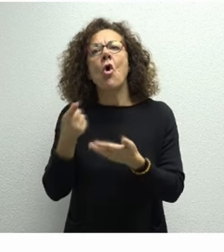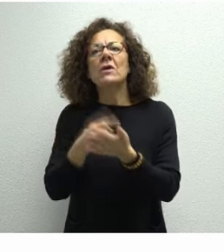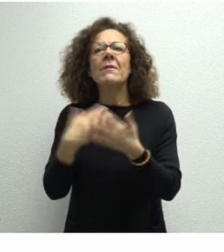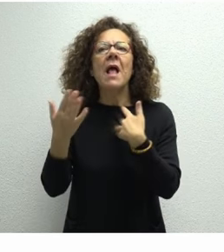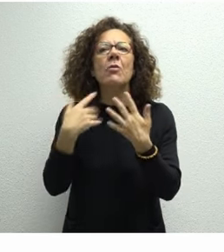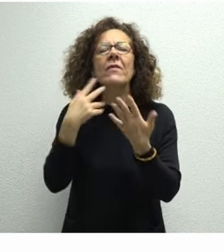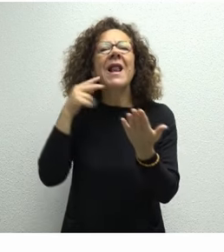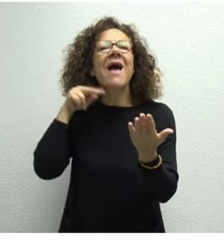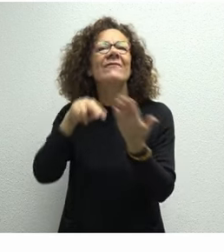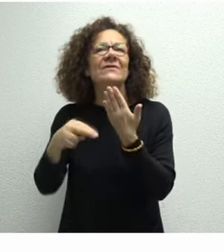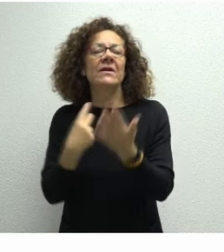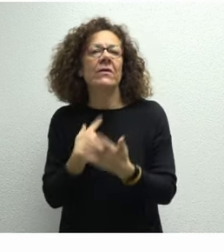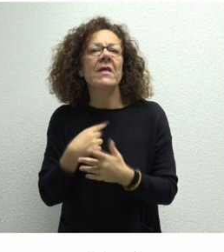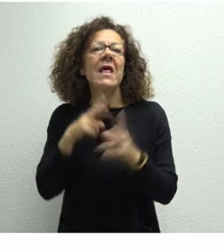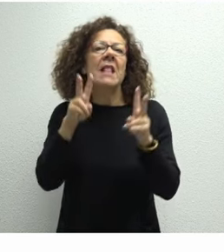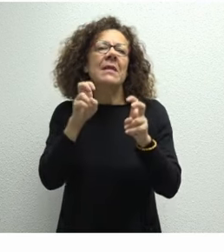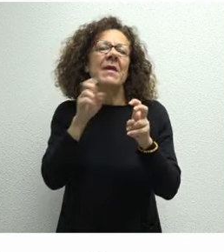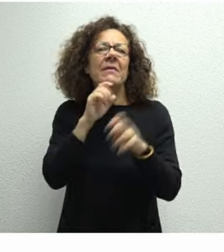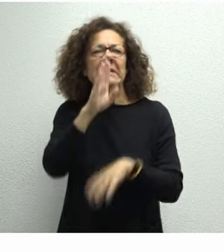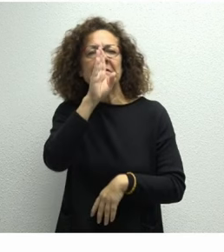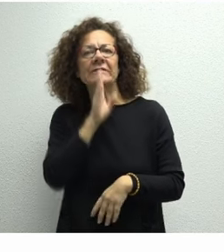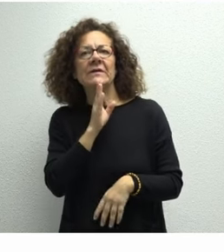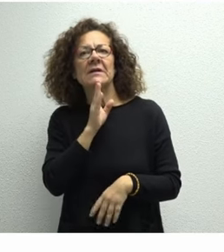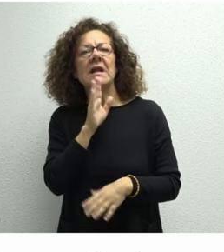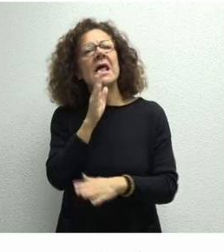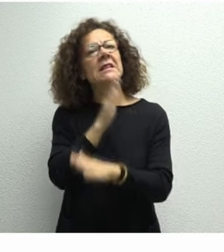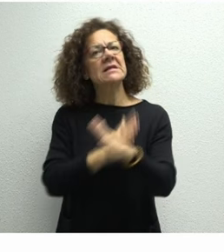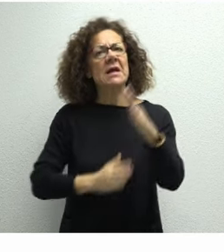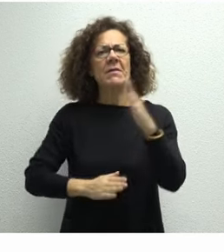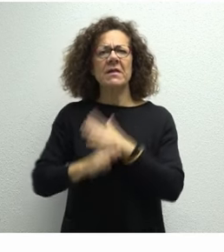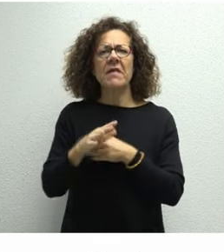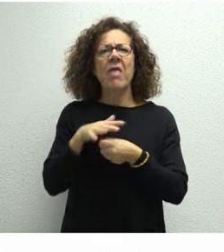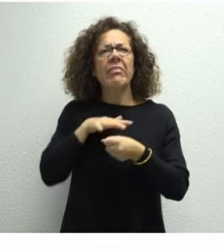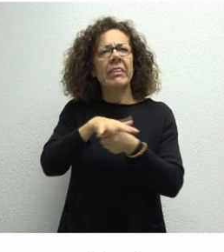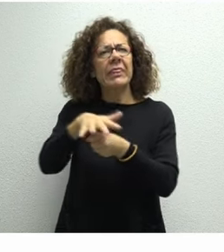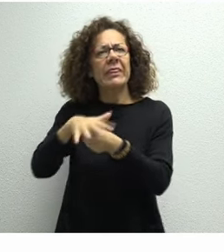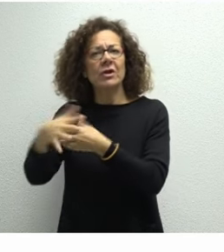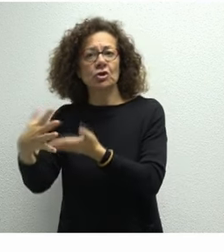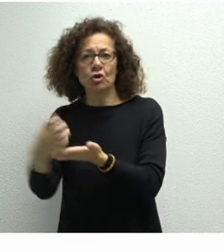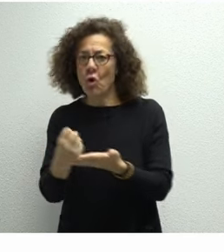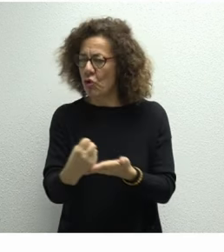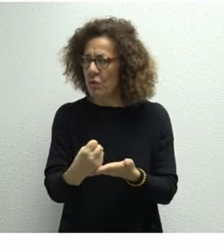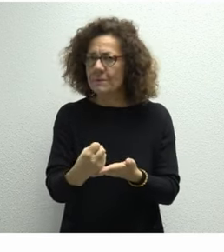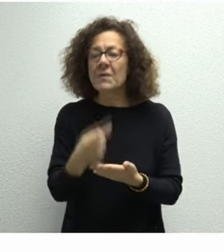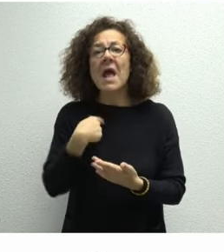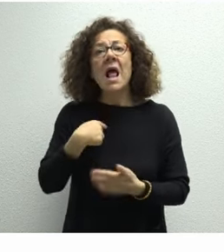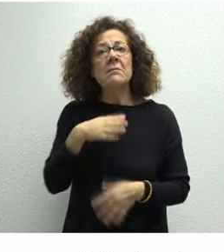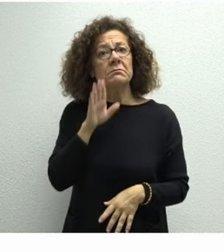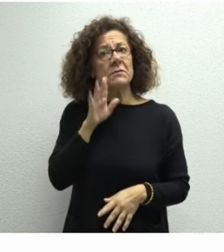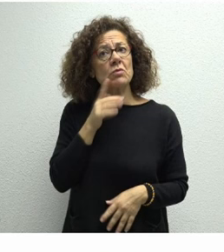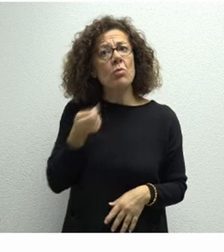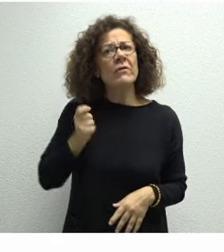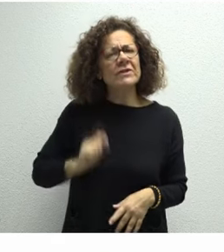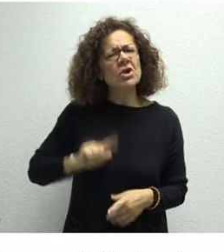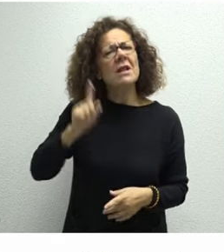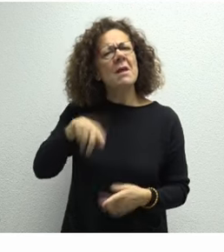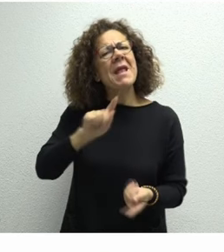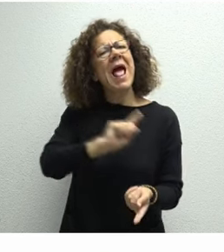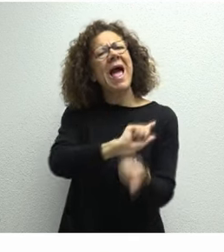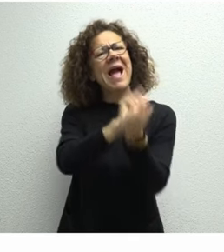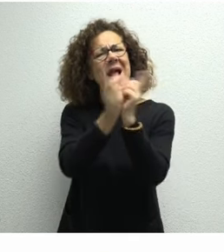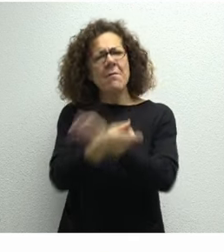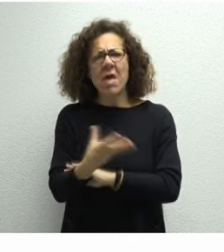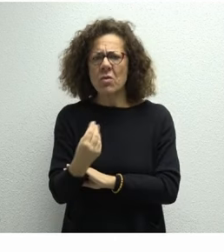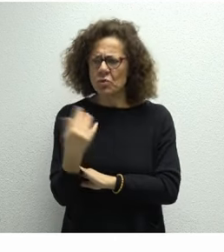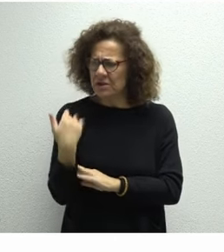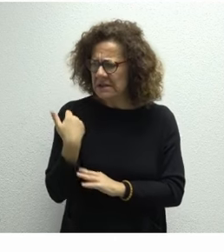sobre el efecto del eclips amiento no no la discapacidad lo cubre todo eh el propio profesional ha cambiado muchísimo en los